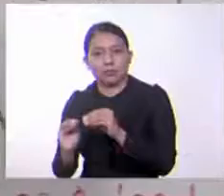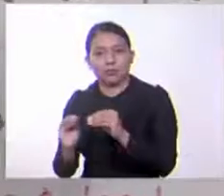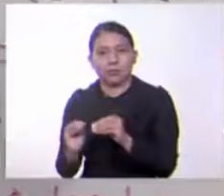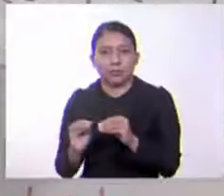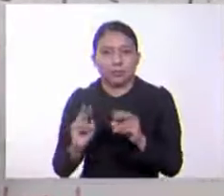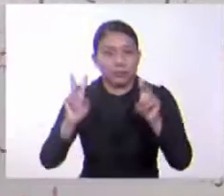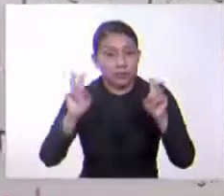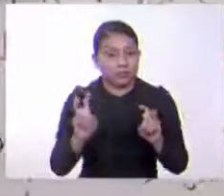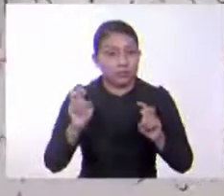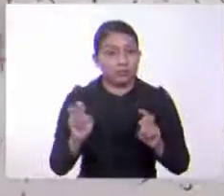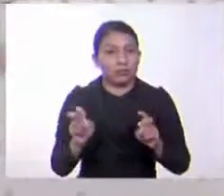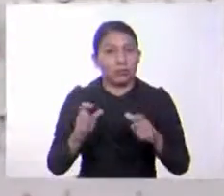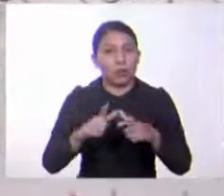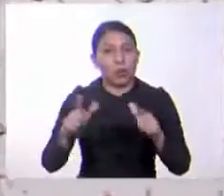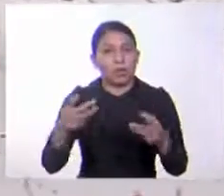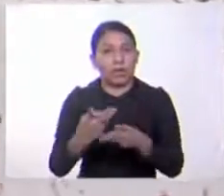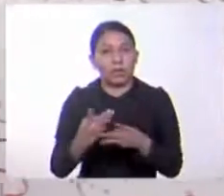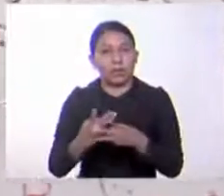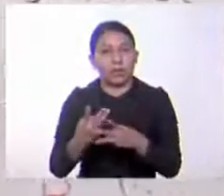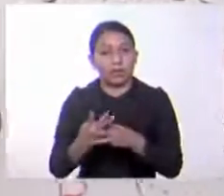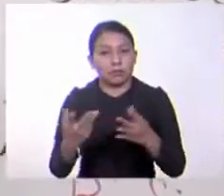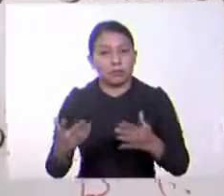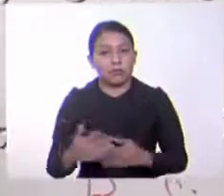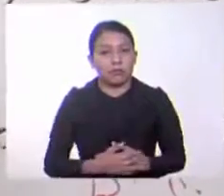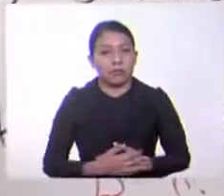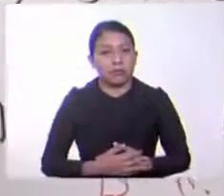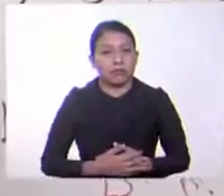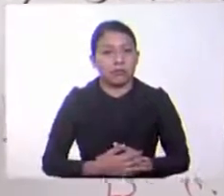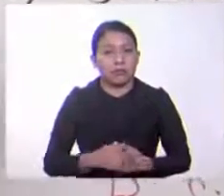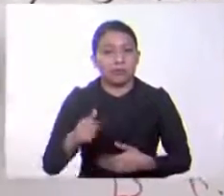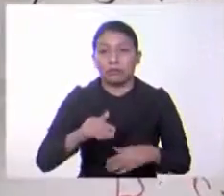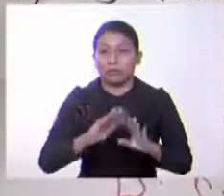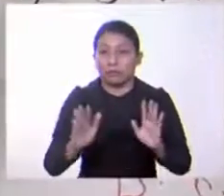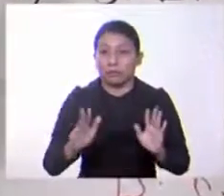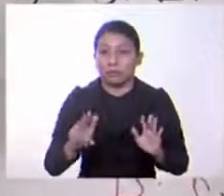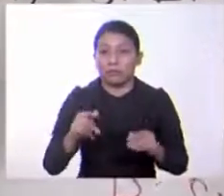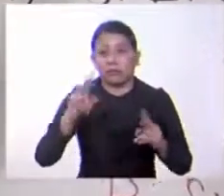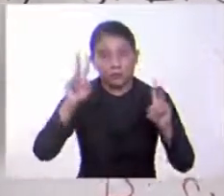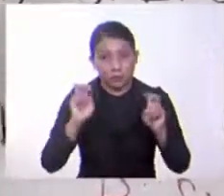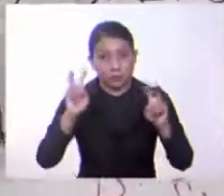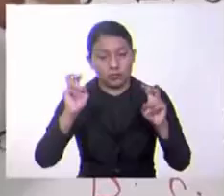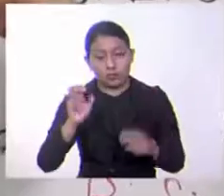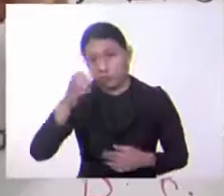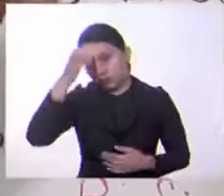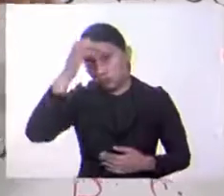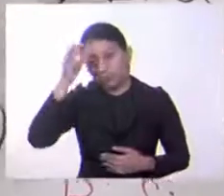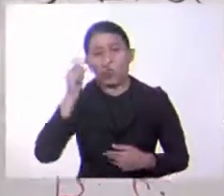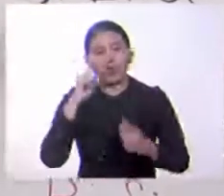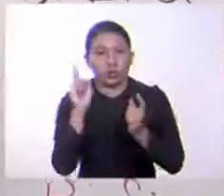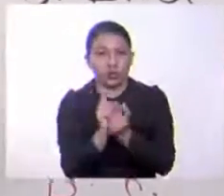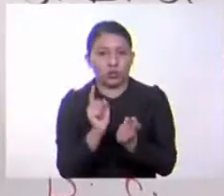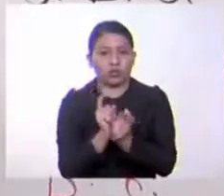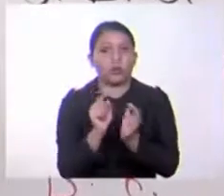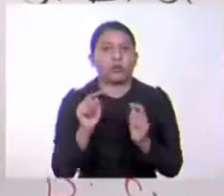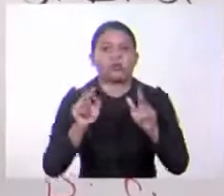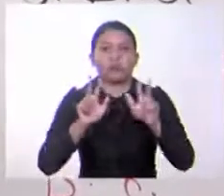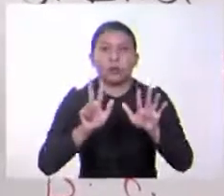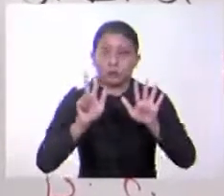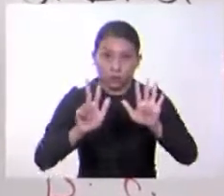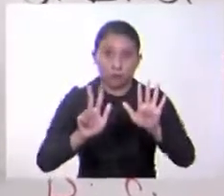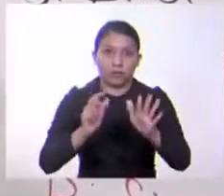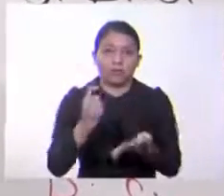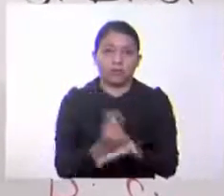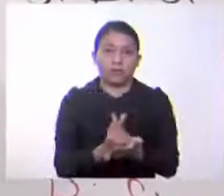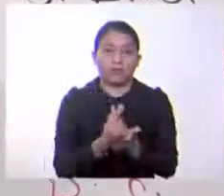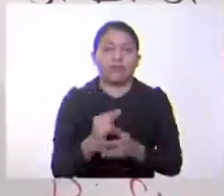entramos un poco a un lenguaje matemática y como ya estamos en octavo, estamos hablando de conceptos que conocemos en octavo grado. Y